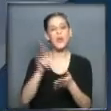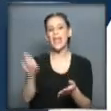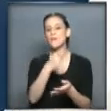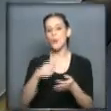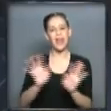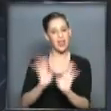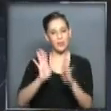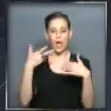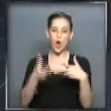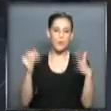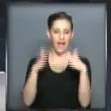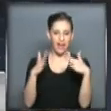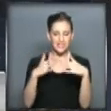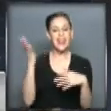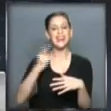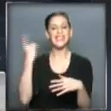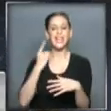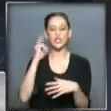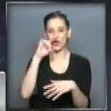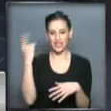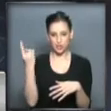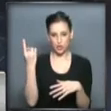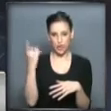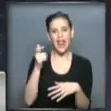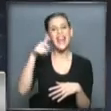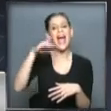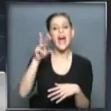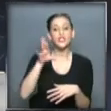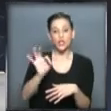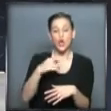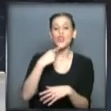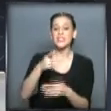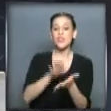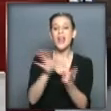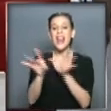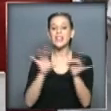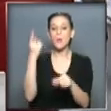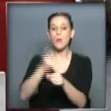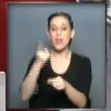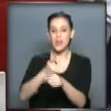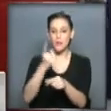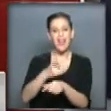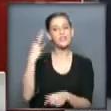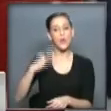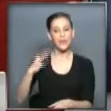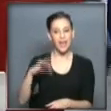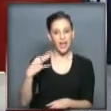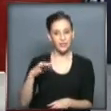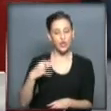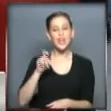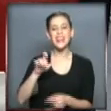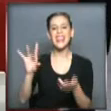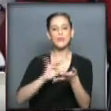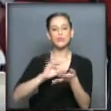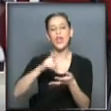inmobiliaria. El director nacional electoral Alejandro Tulio reiteró que las elecciones primarias abiertas, simultáneas y obligatorias de